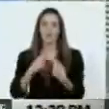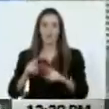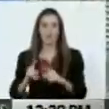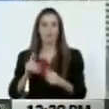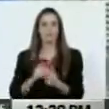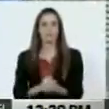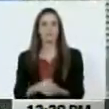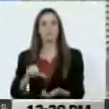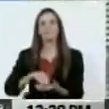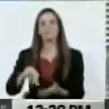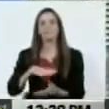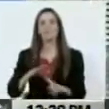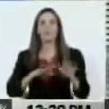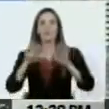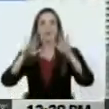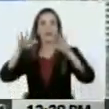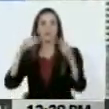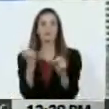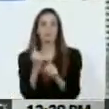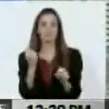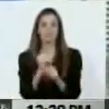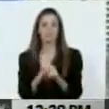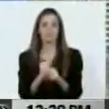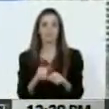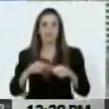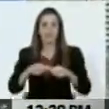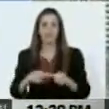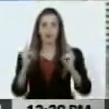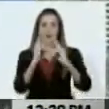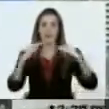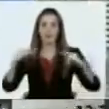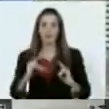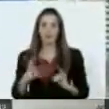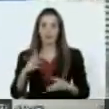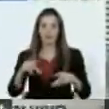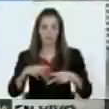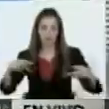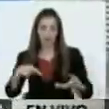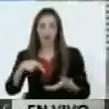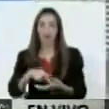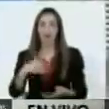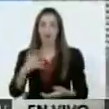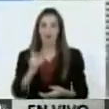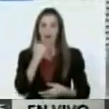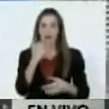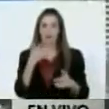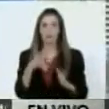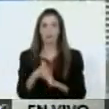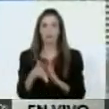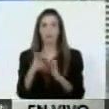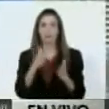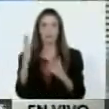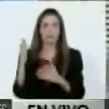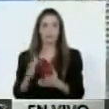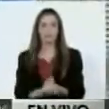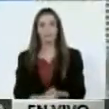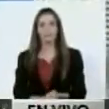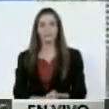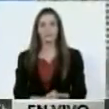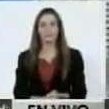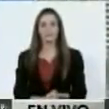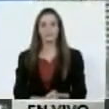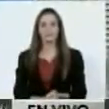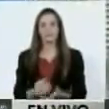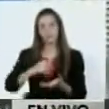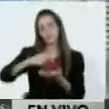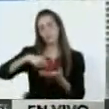¿Y dónde operaba? En la montaña, se instalaban en un campamento, ahí está el diario, parte del diario, expusieron algo ahí en la parte del